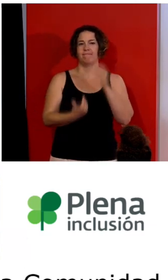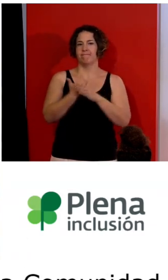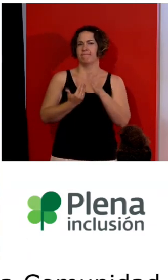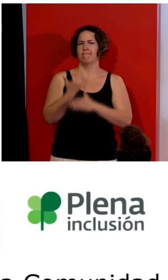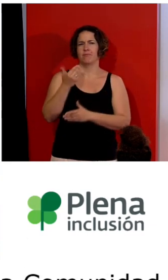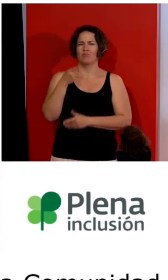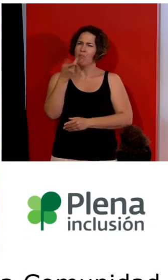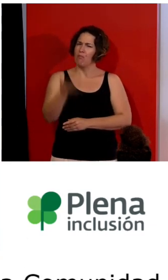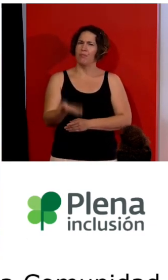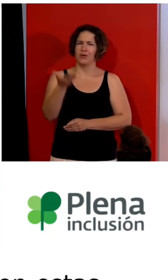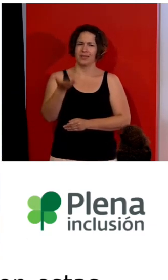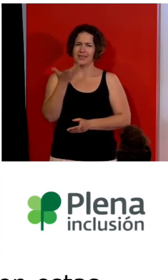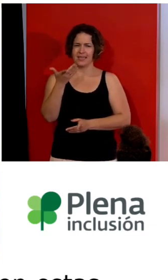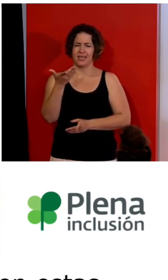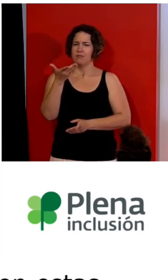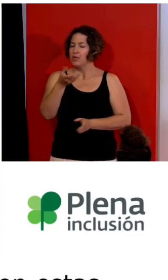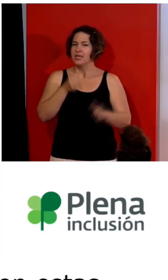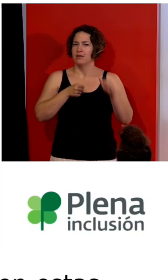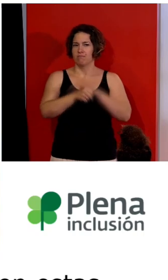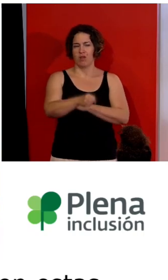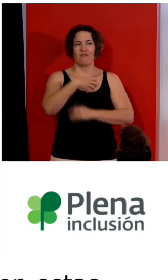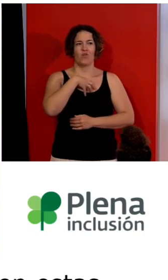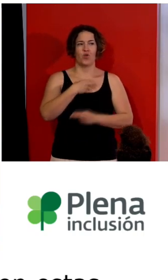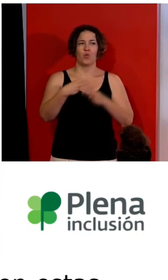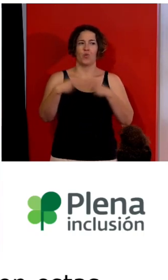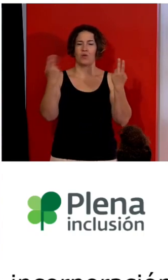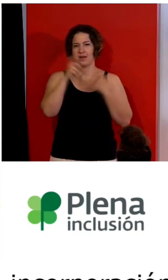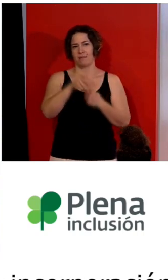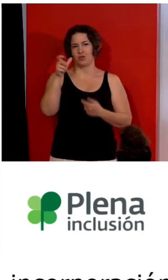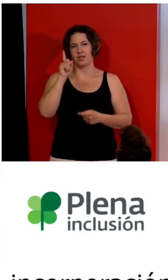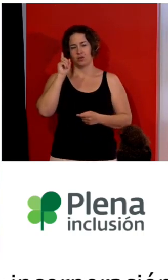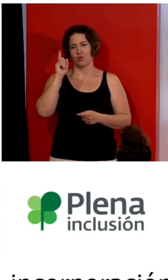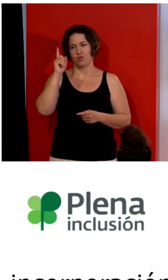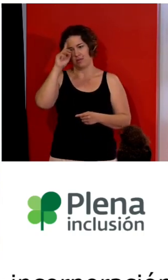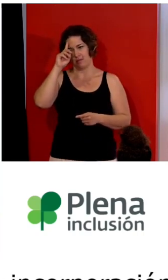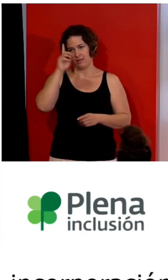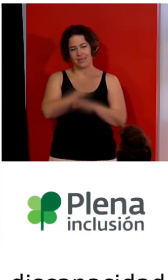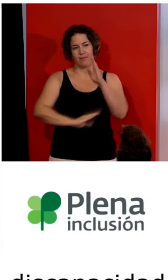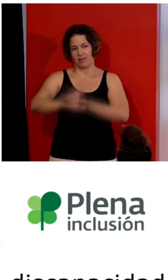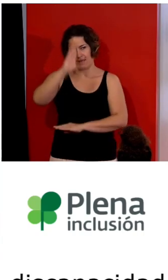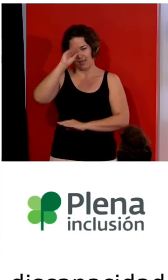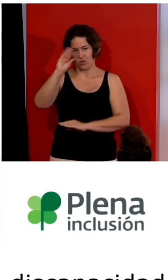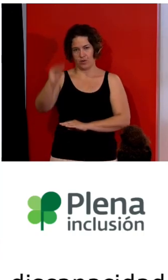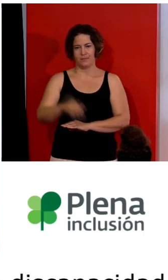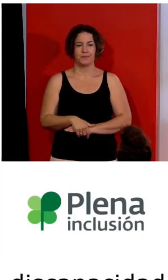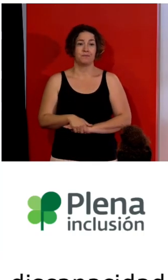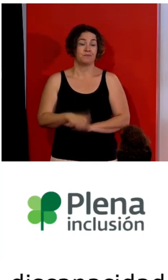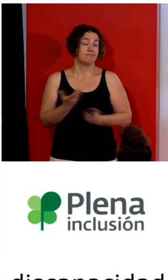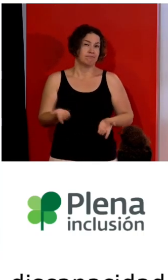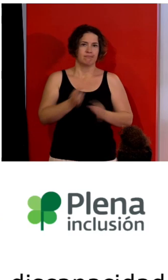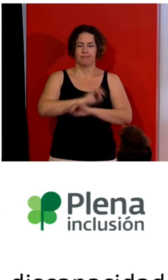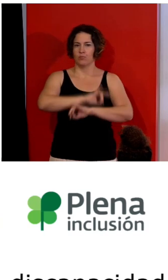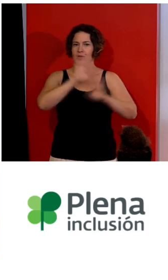tan importantes como es la incorporación a la función pública de personas con discapacidad intelectual. Y, por